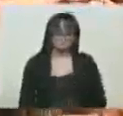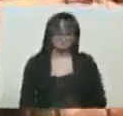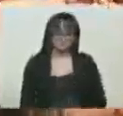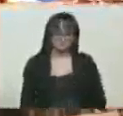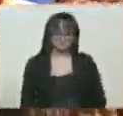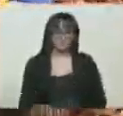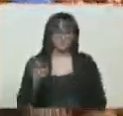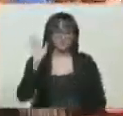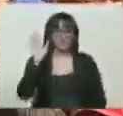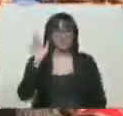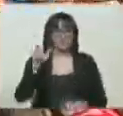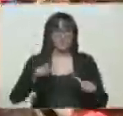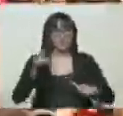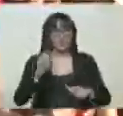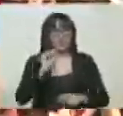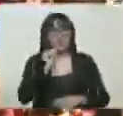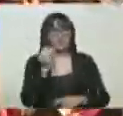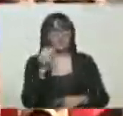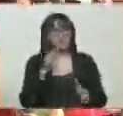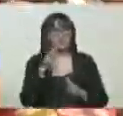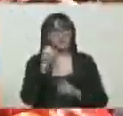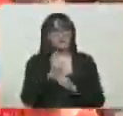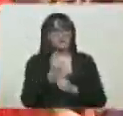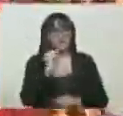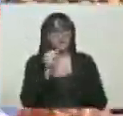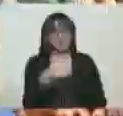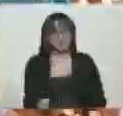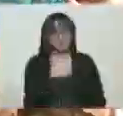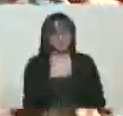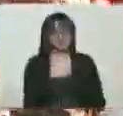Levanten la mano los jóvenes del plan Chamba Juvenil.